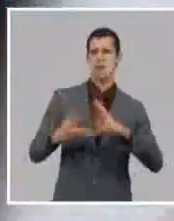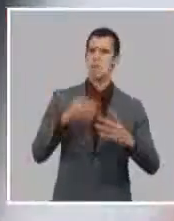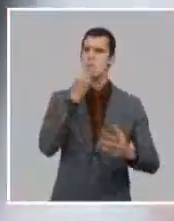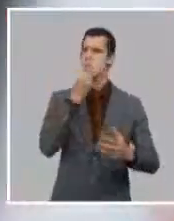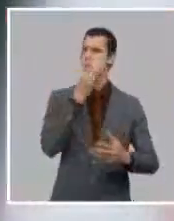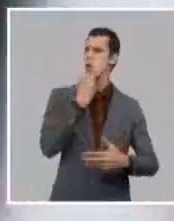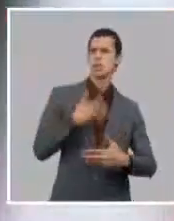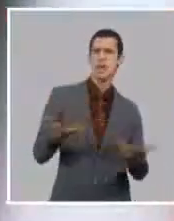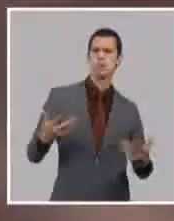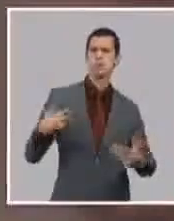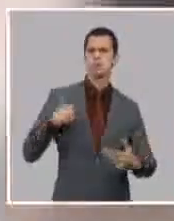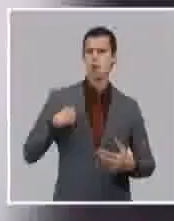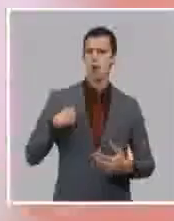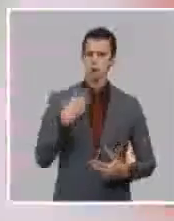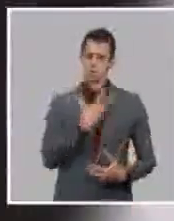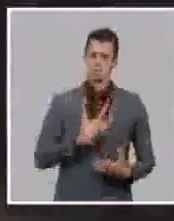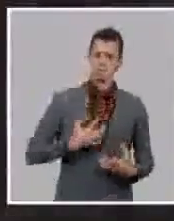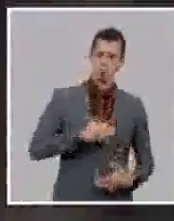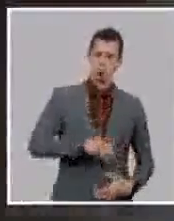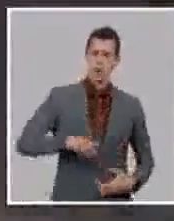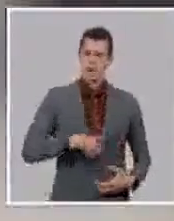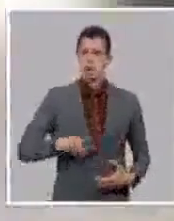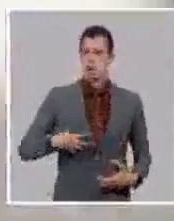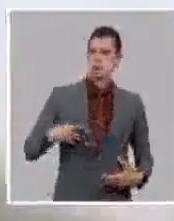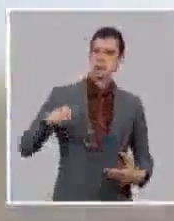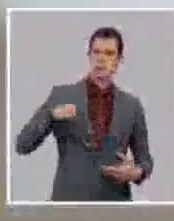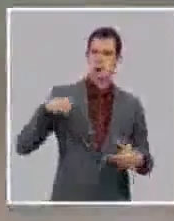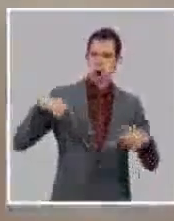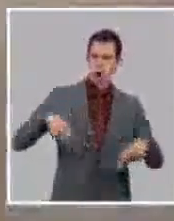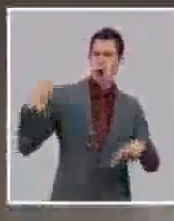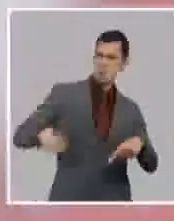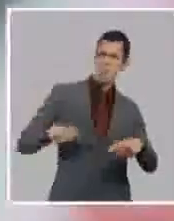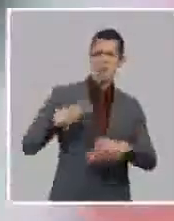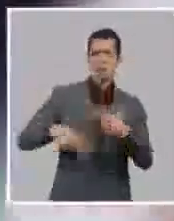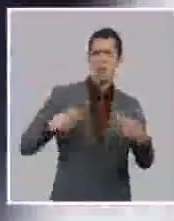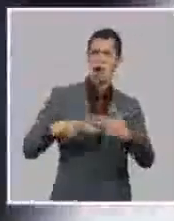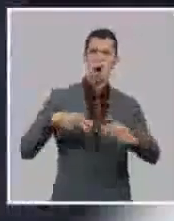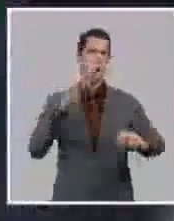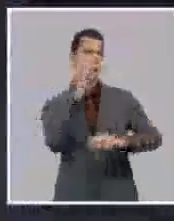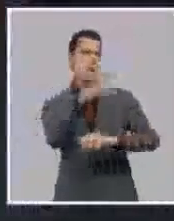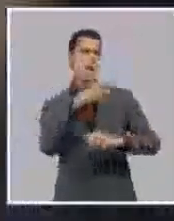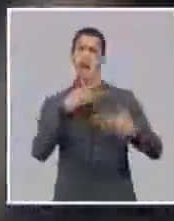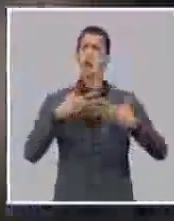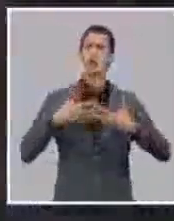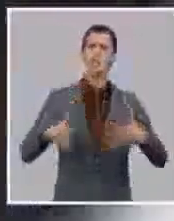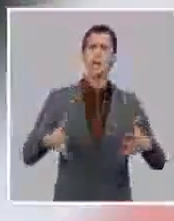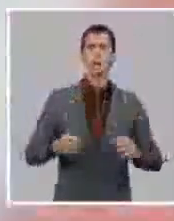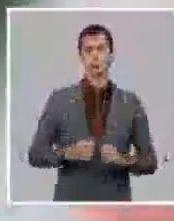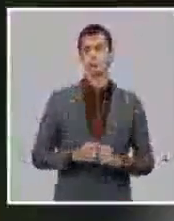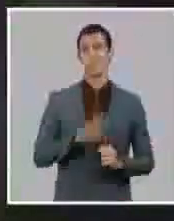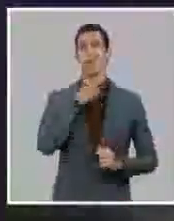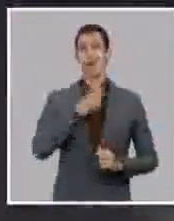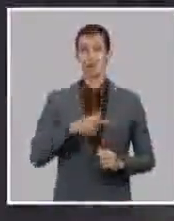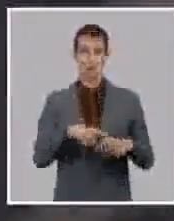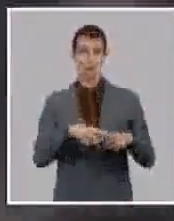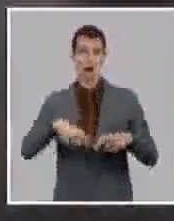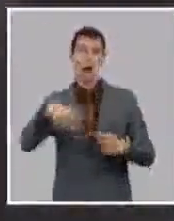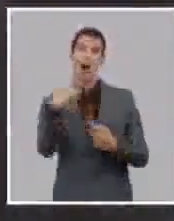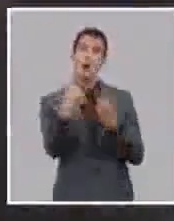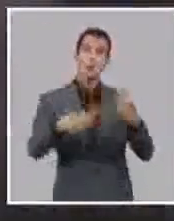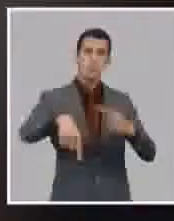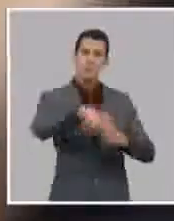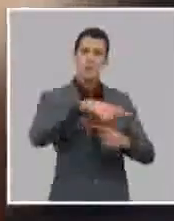jóvenes me contrasta porque nosotros nos hemos reunido, sobre todo en este tiempo de pandemia, con jóvenes en todos los